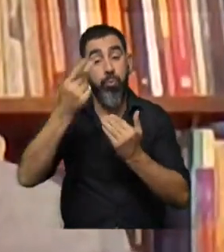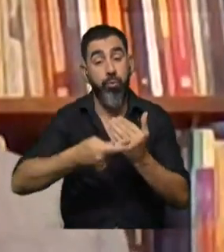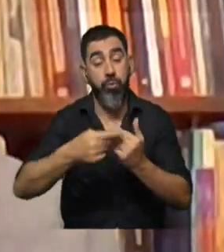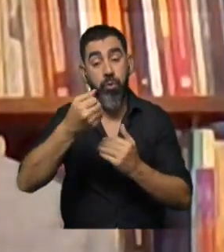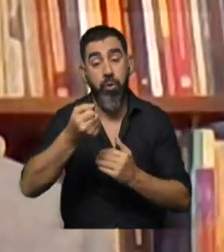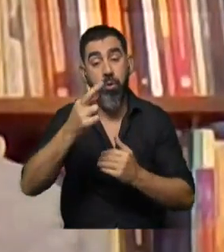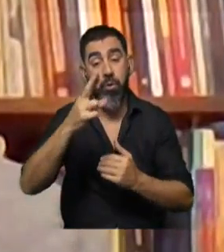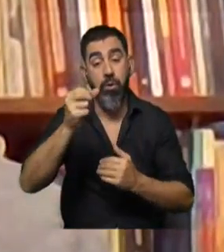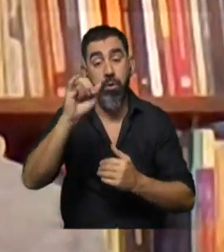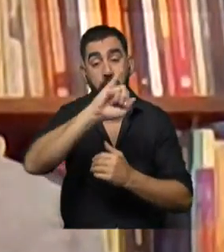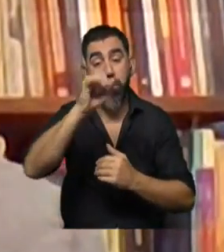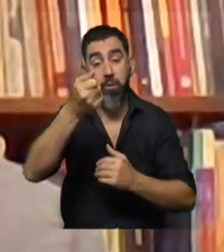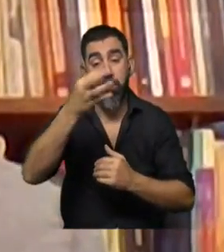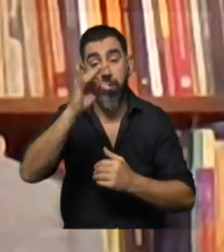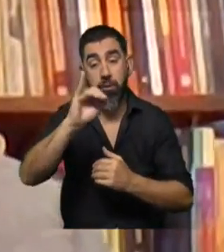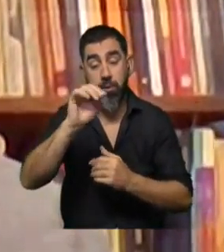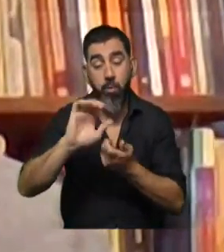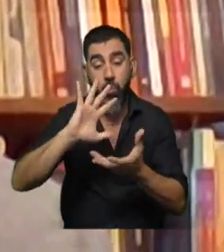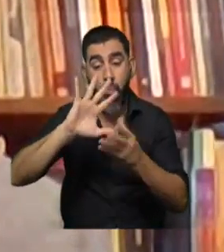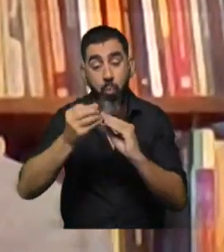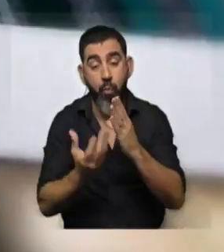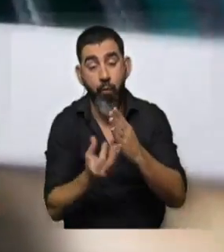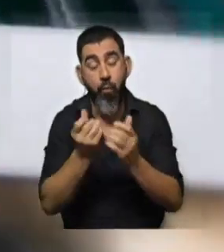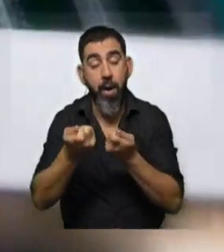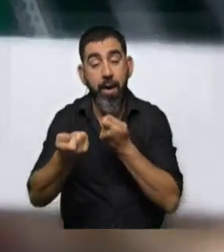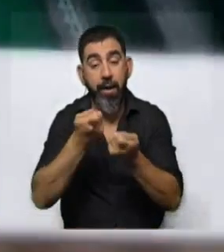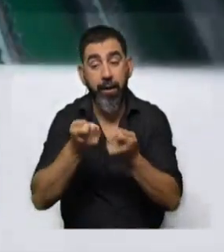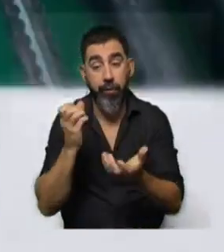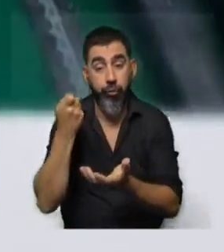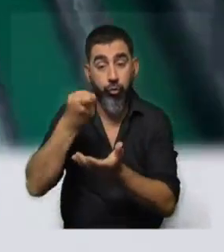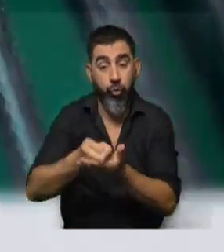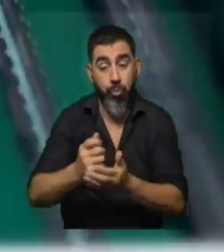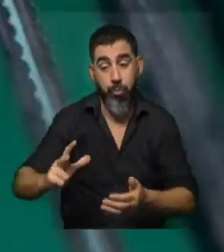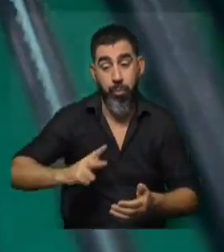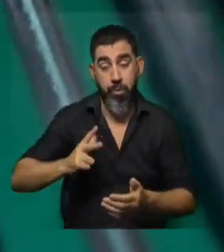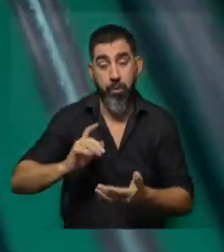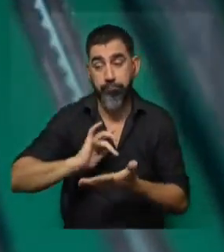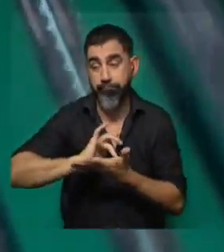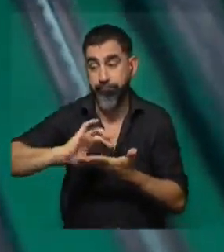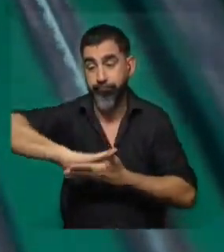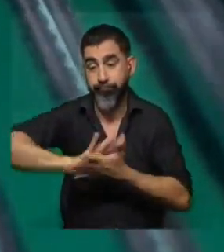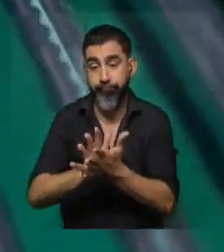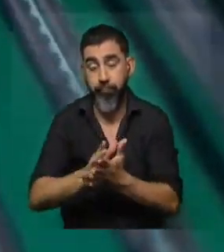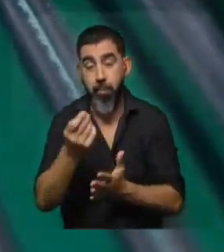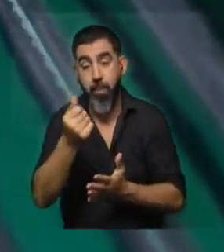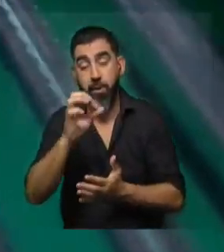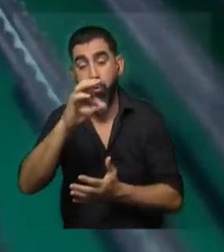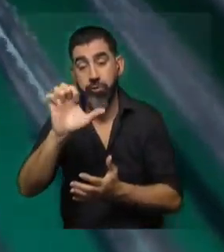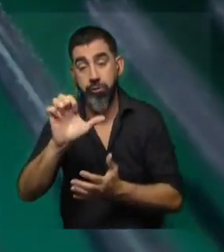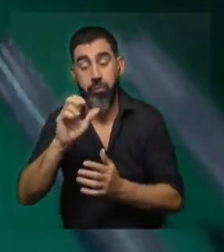arasatí con este modelo de gestión y de financiamiento deja sin recursos a voce para